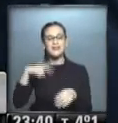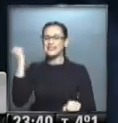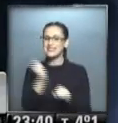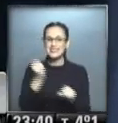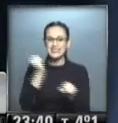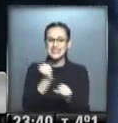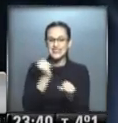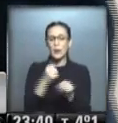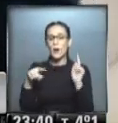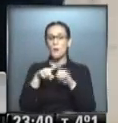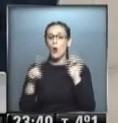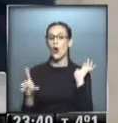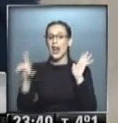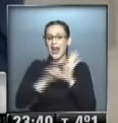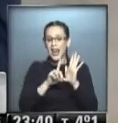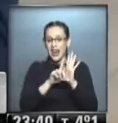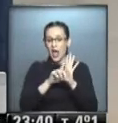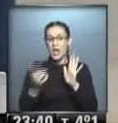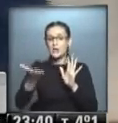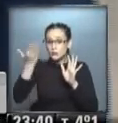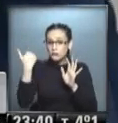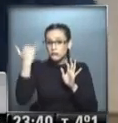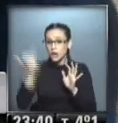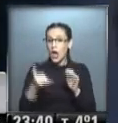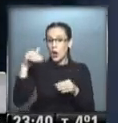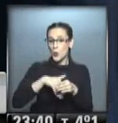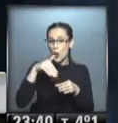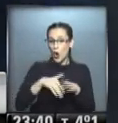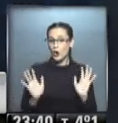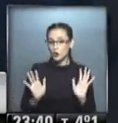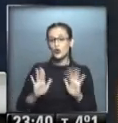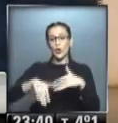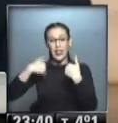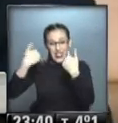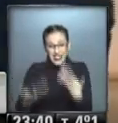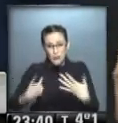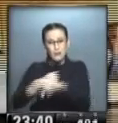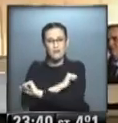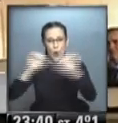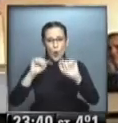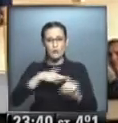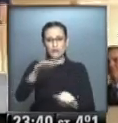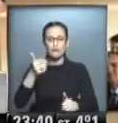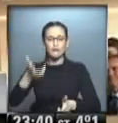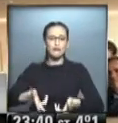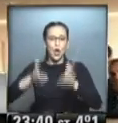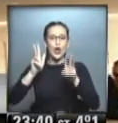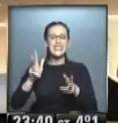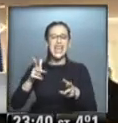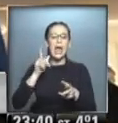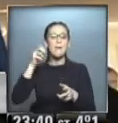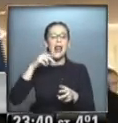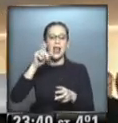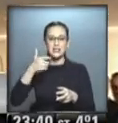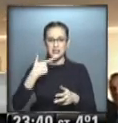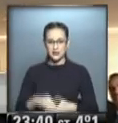en el marco de las leyes votadas en el Parlamento norteamericano luego de los atentados a las Torres Gemelas.